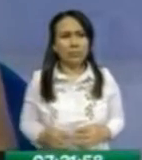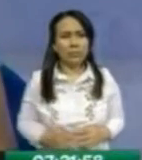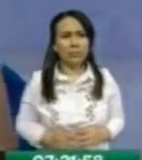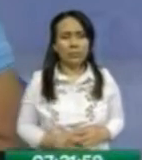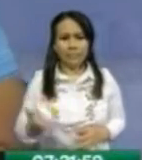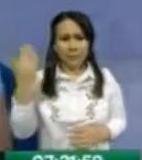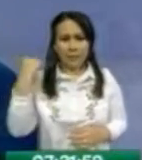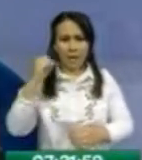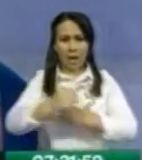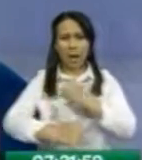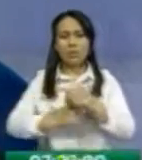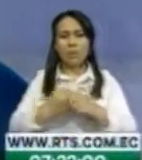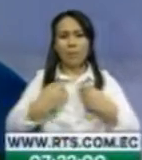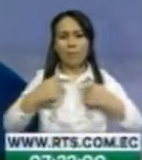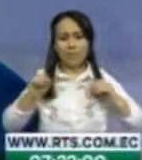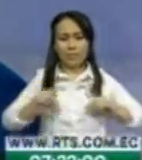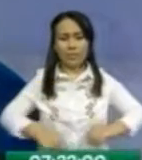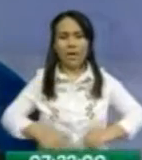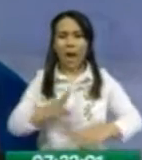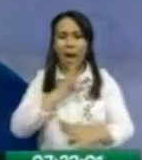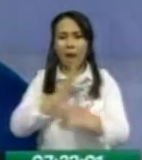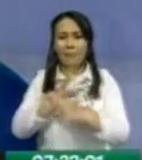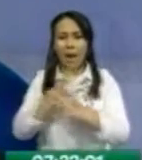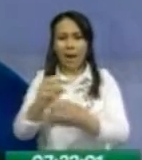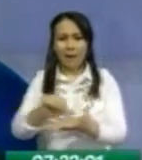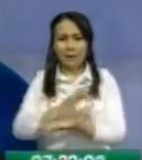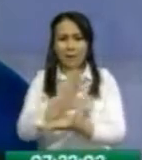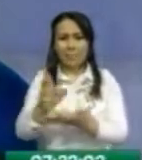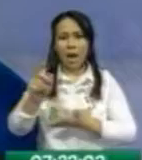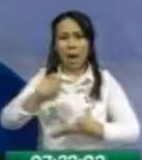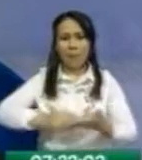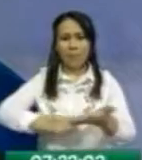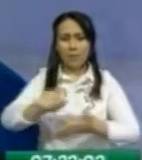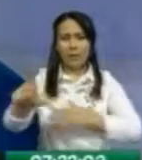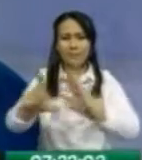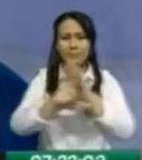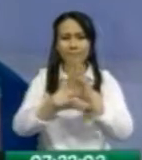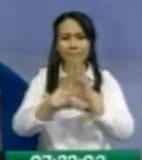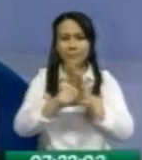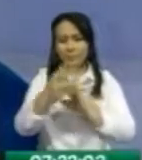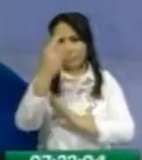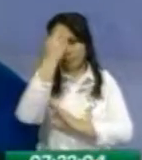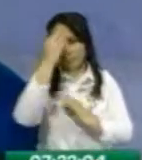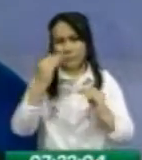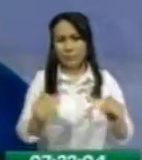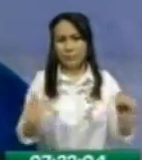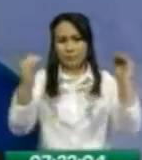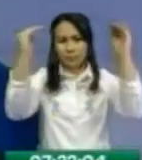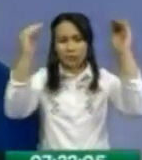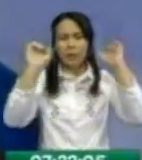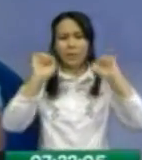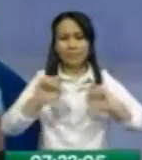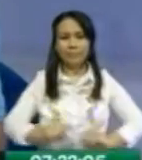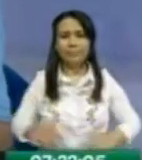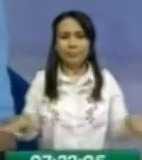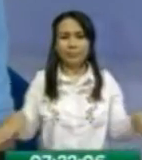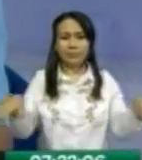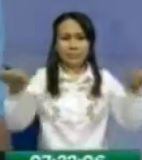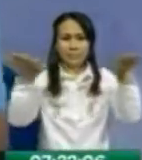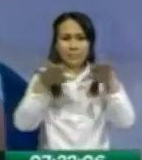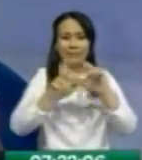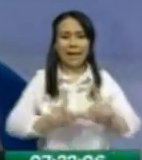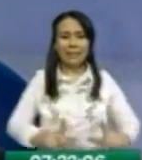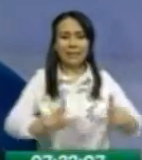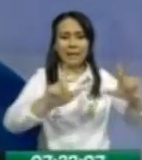anterior año tuvimos la posibilidad en la Asamblea Nacional de aprobar esta reforma a la Ley Orgánica de Educación Superior, donde se equipara el